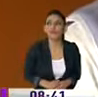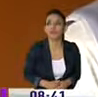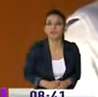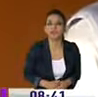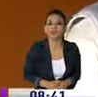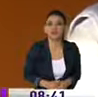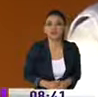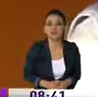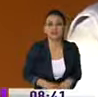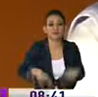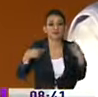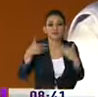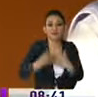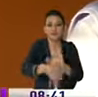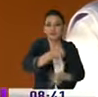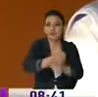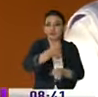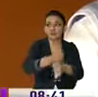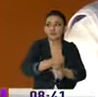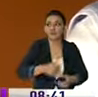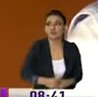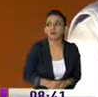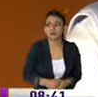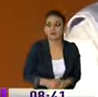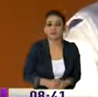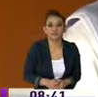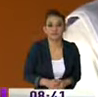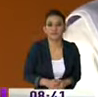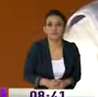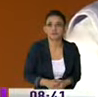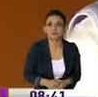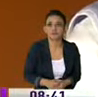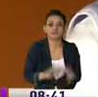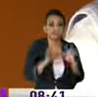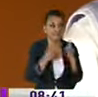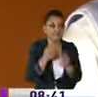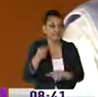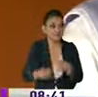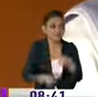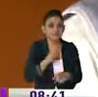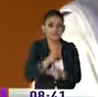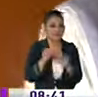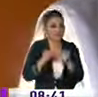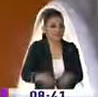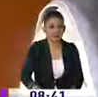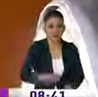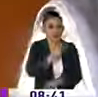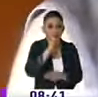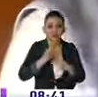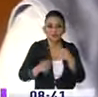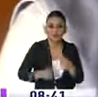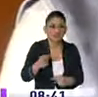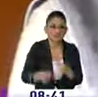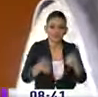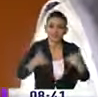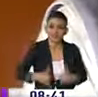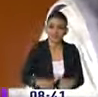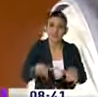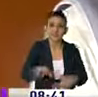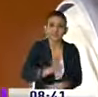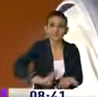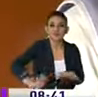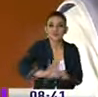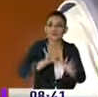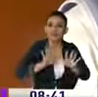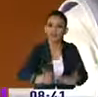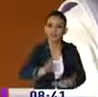ella ha trabajado aquí. ¿Ustedes siguiendo un poco la tradición? Claro, para que no se pierda nunca aquí la tradición del barrio, más que todo